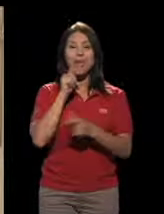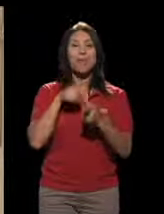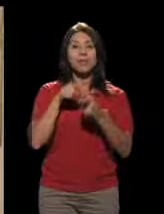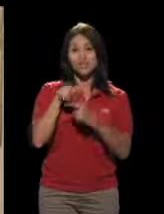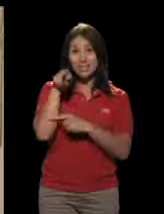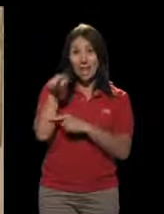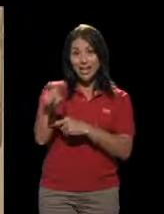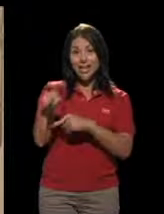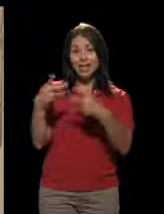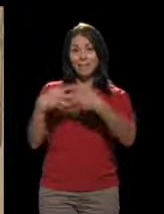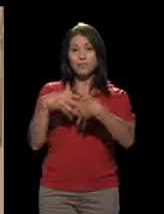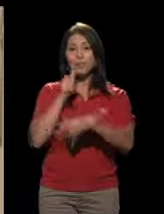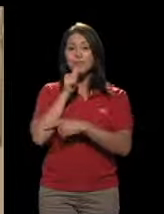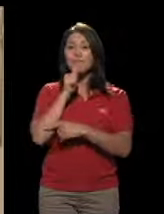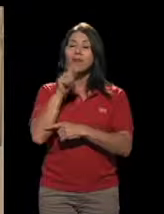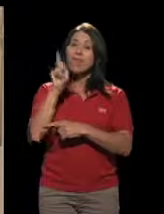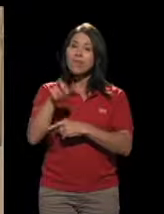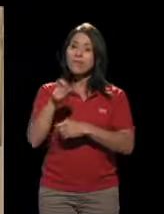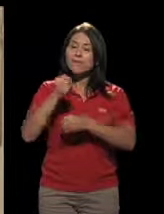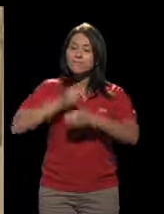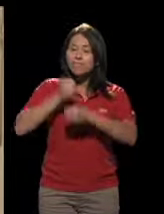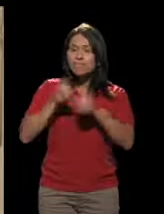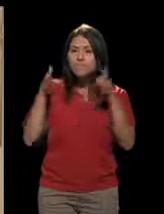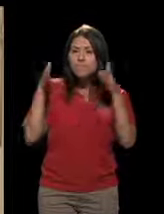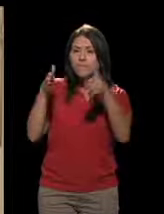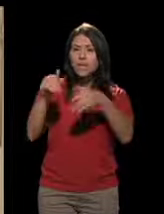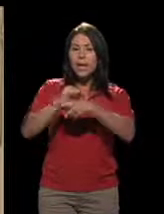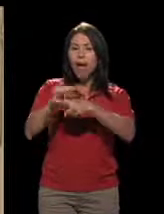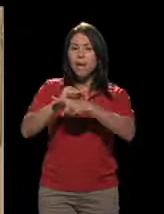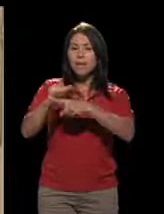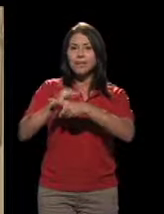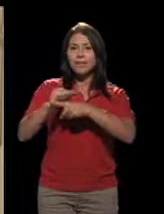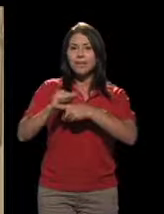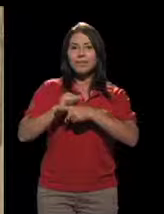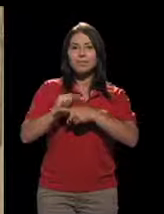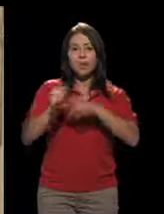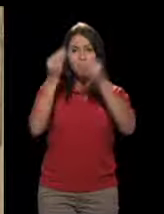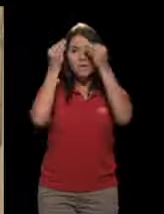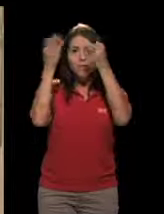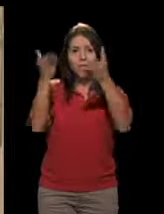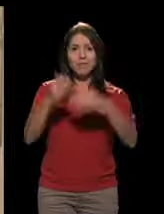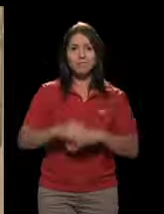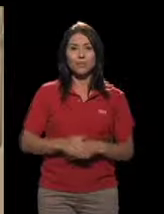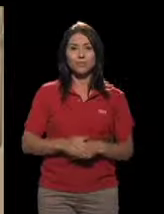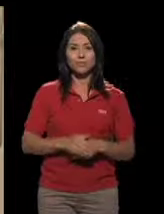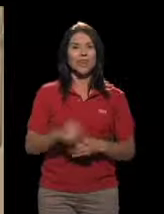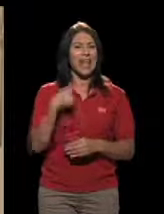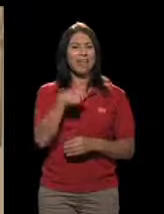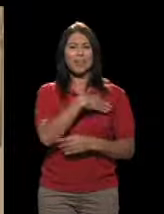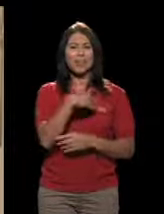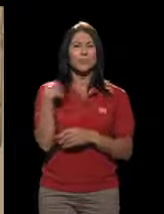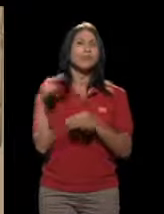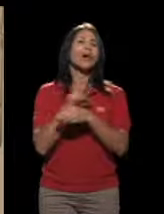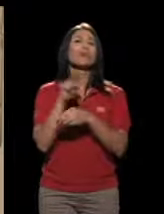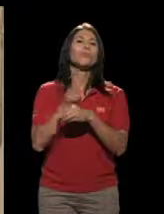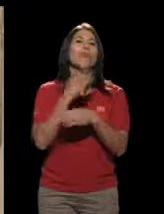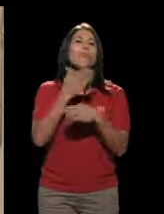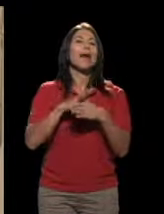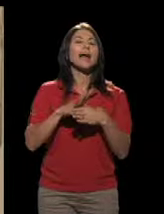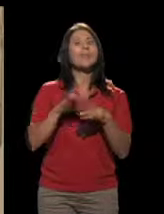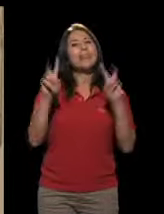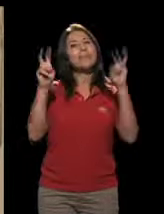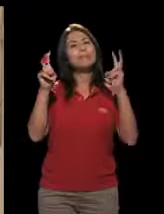unas acciones de, yo diría, de capacitación y de información. A mí no me gusta tanto usar la